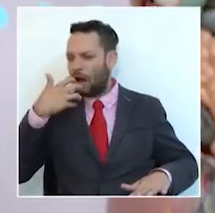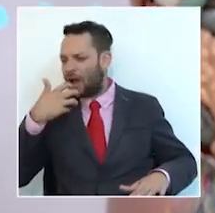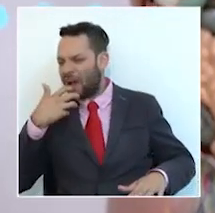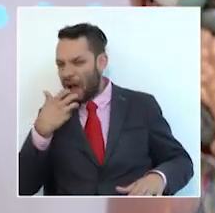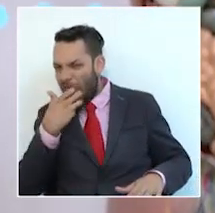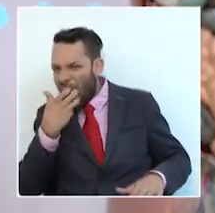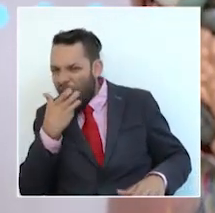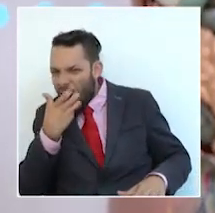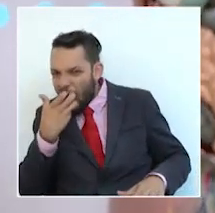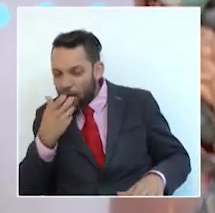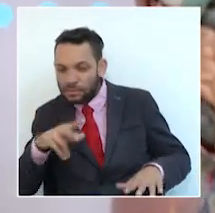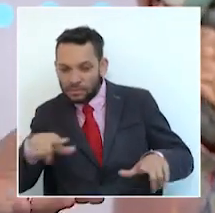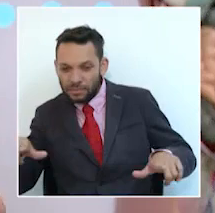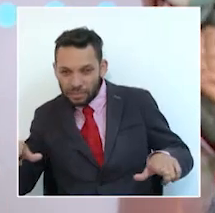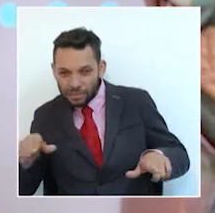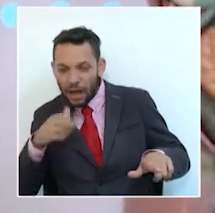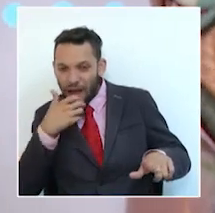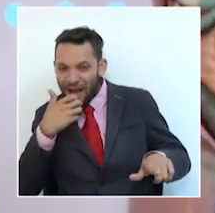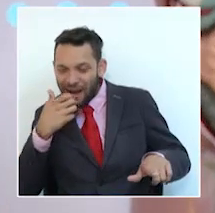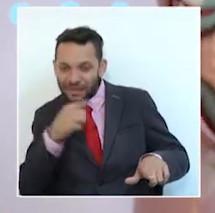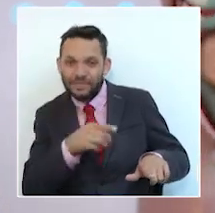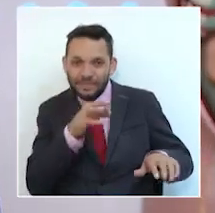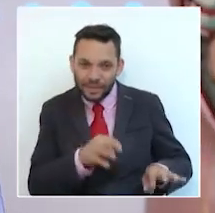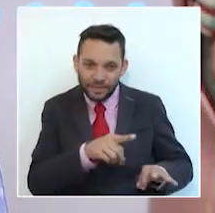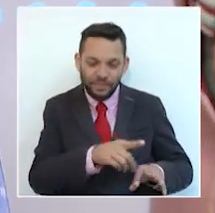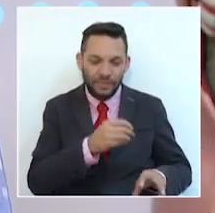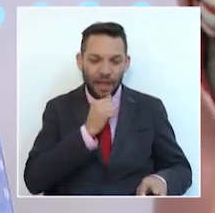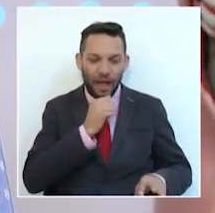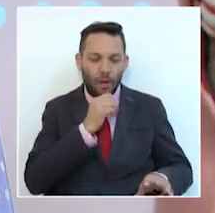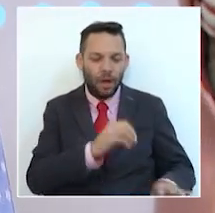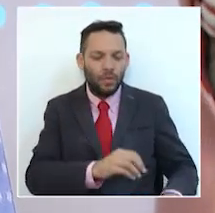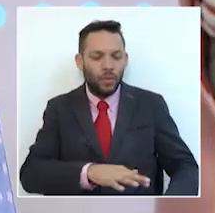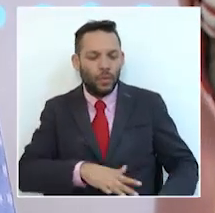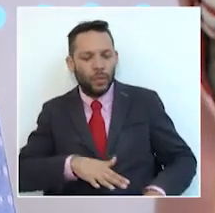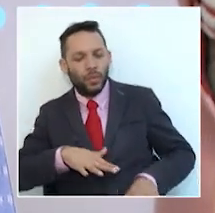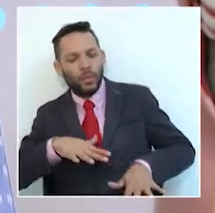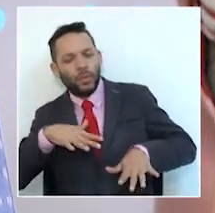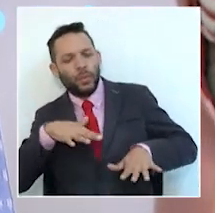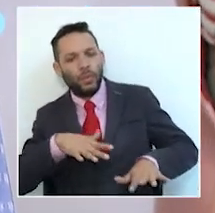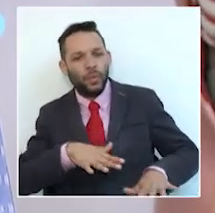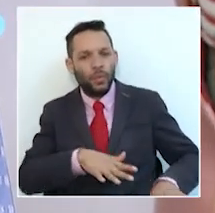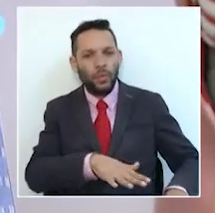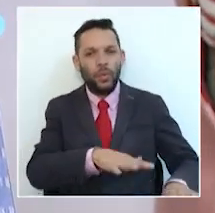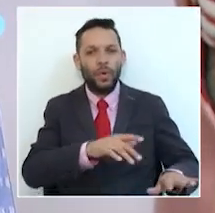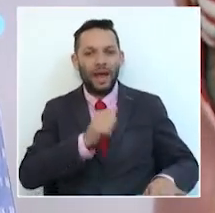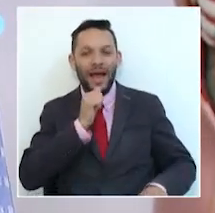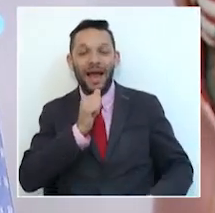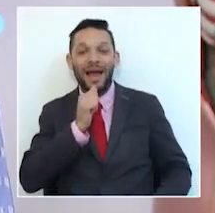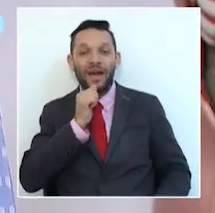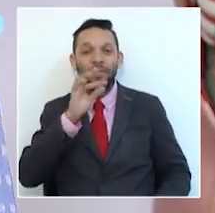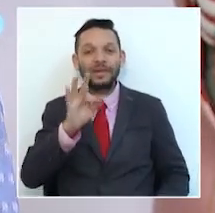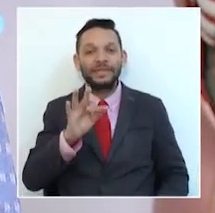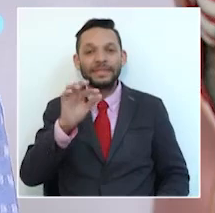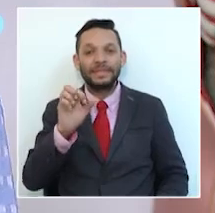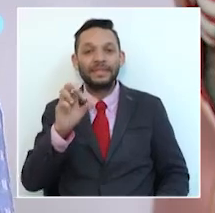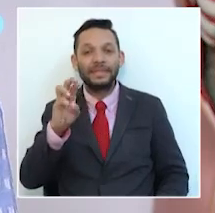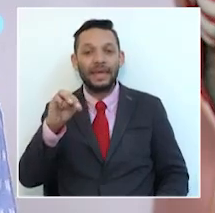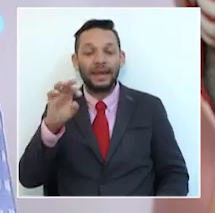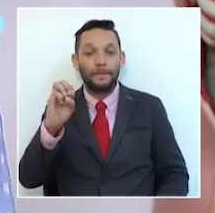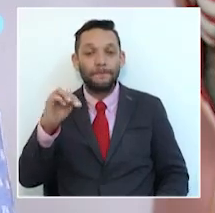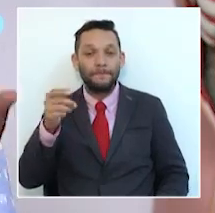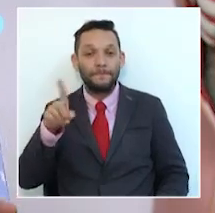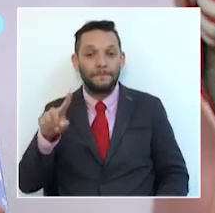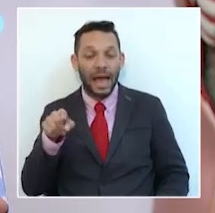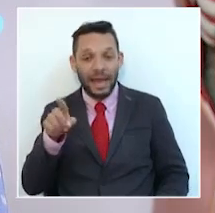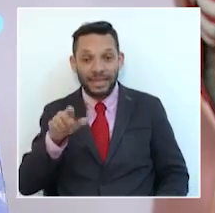y desde tiempos inmemoriales utilizamos las aguas termales para tratamientos no solamente terapéuticos sino también